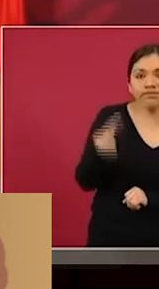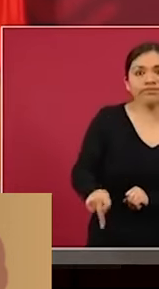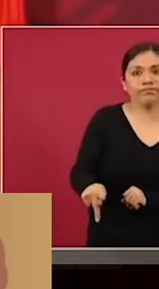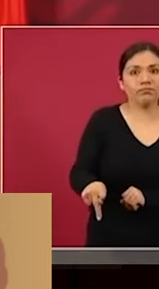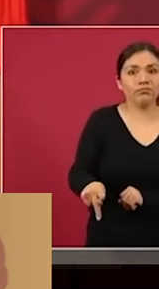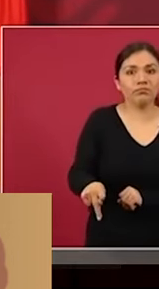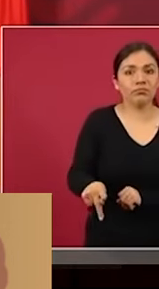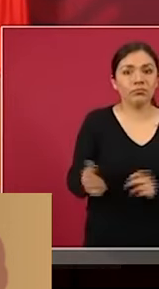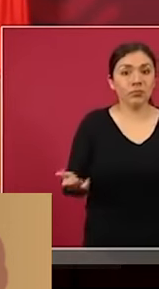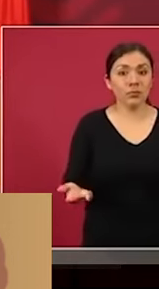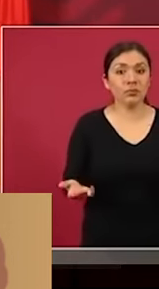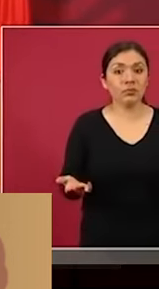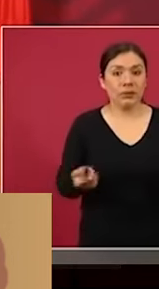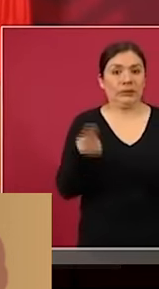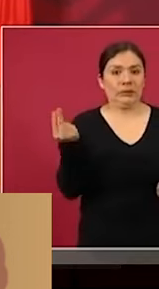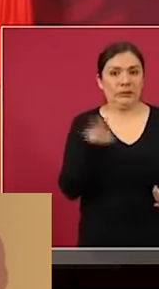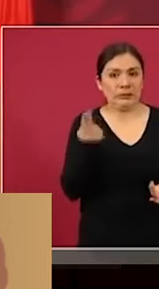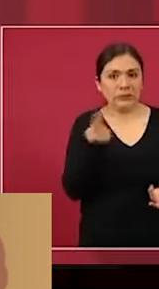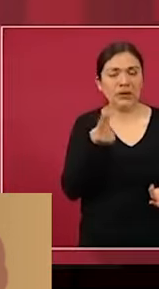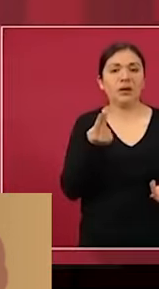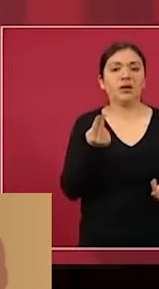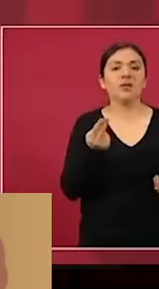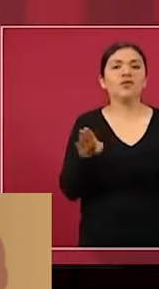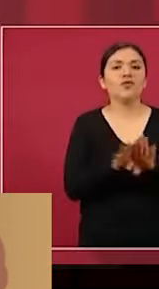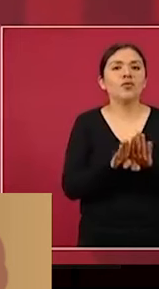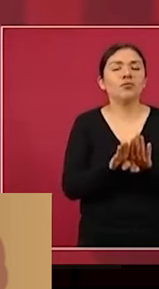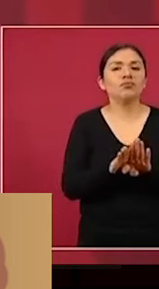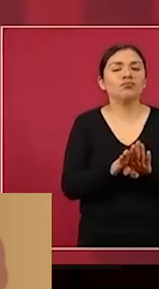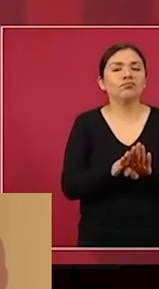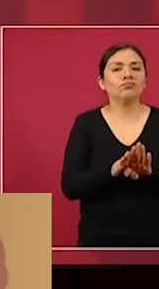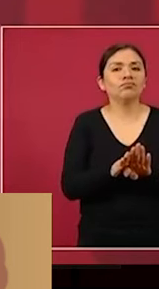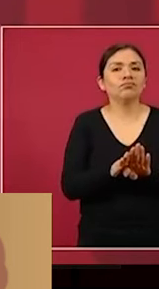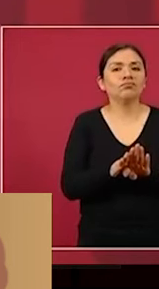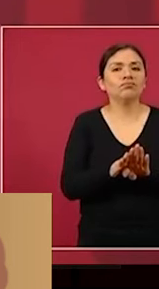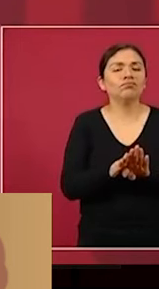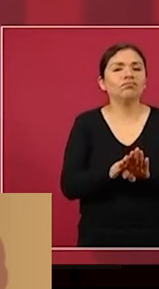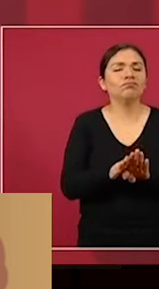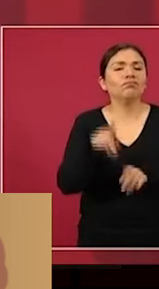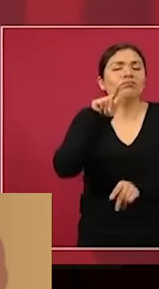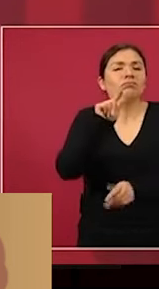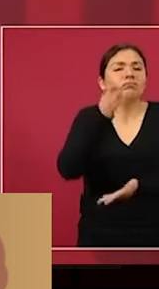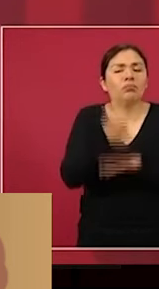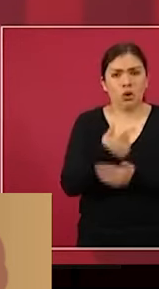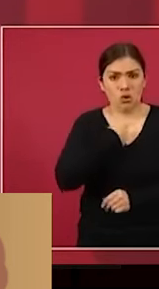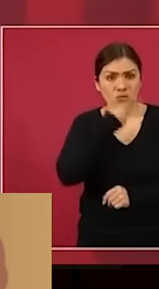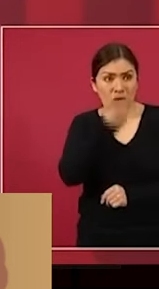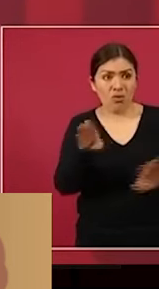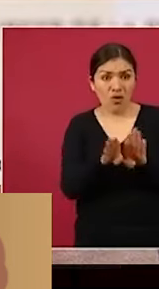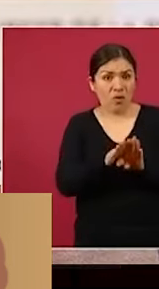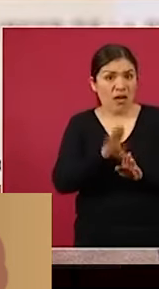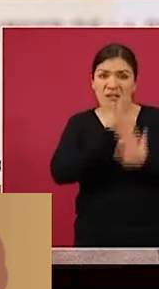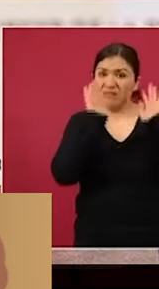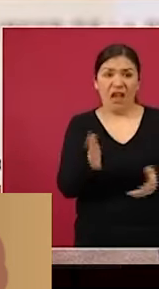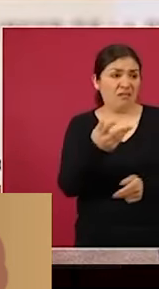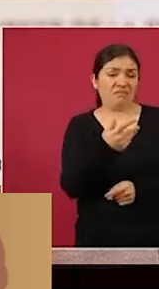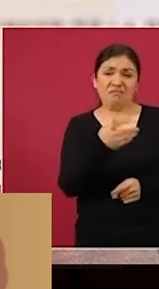lo van a estudiar la historia y la filosofía y la historia de América, que le van a enseñar a los comunistas cómo administración de empresas. Bueno, se